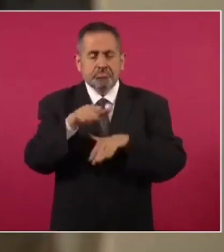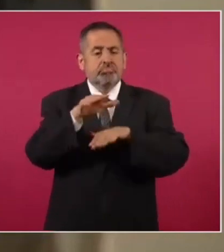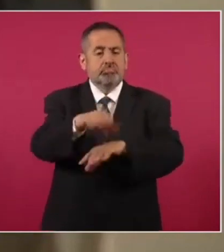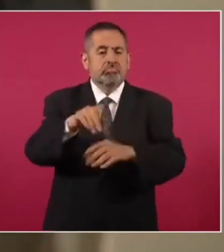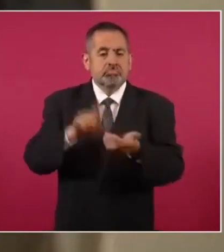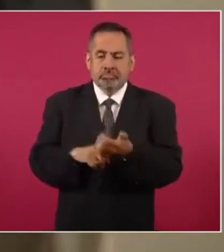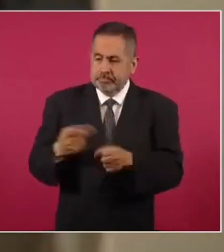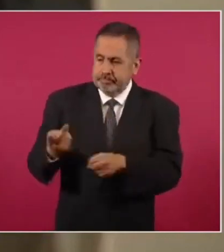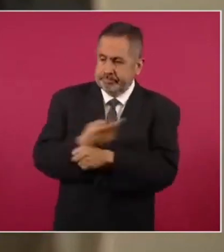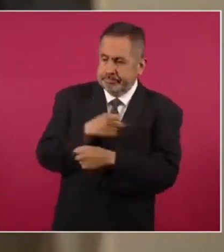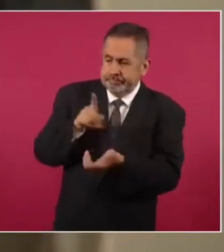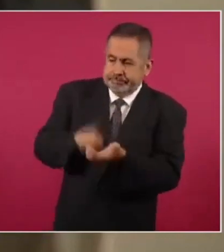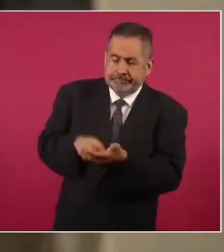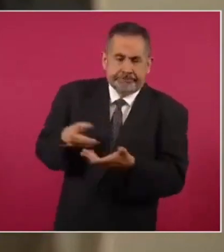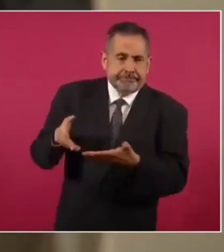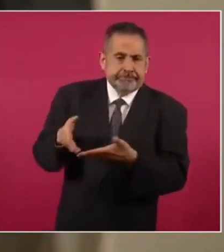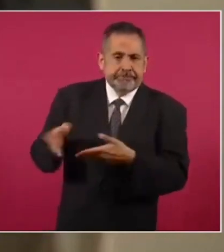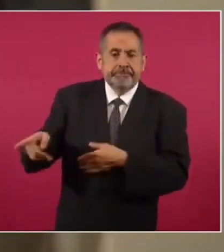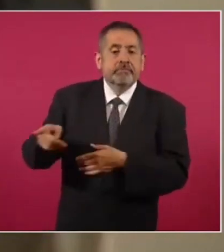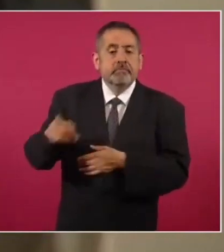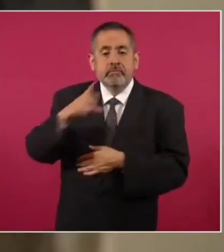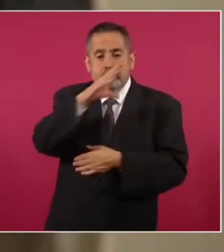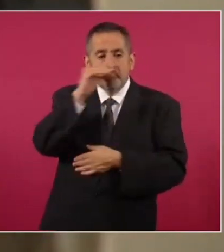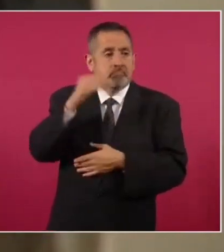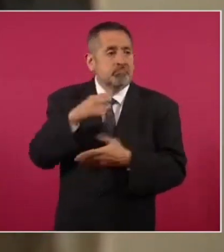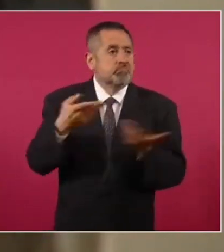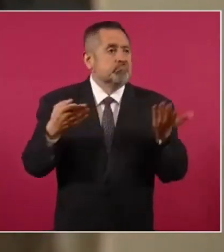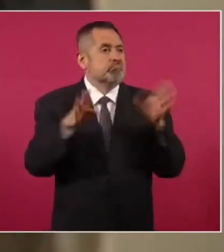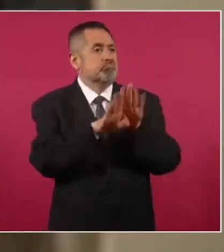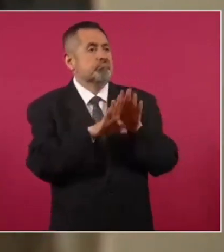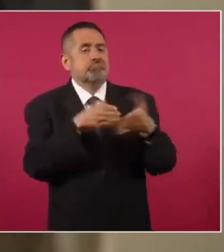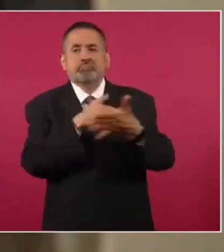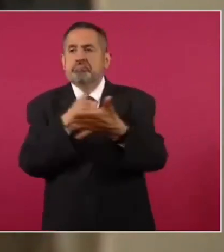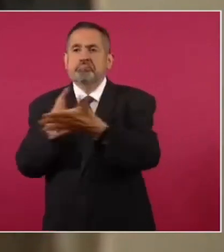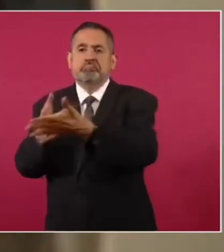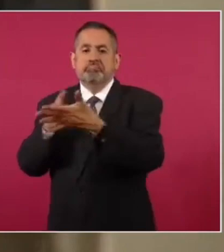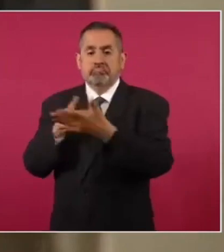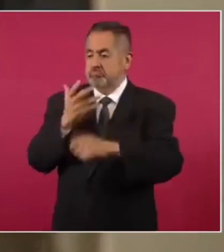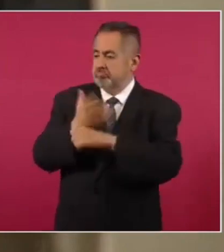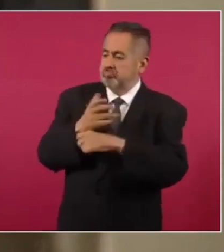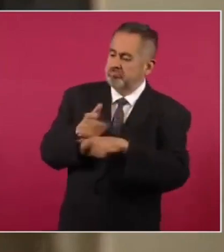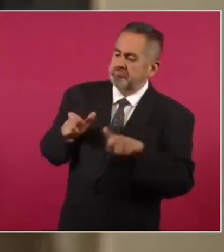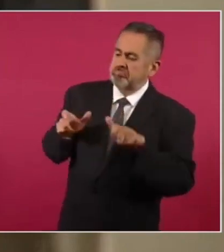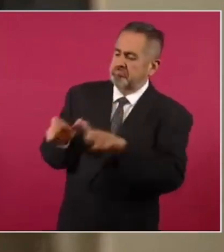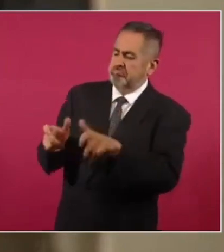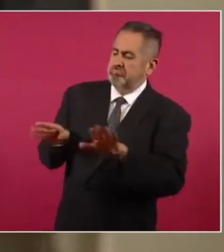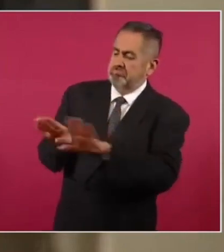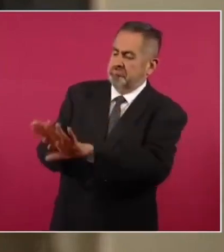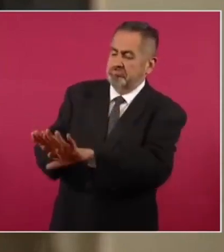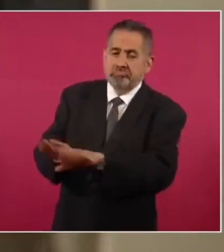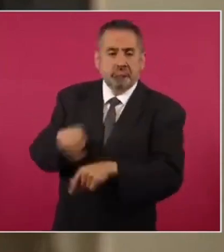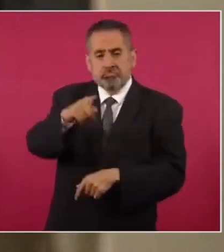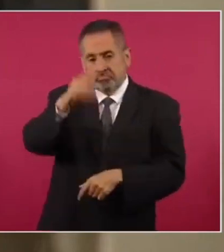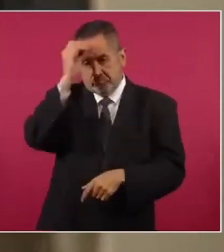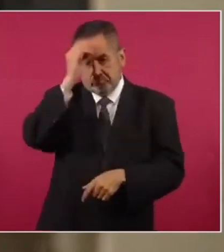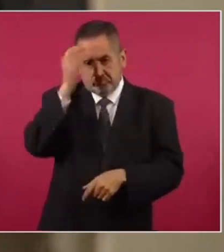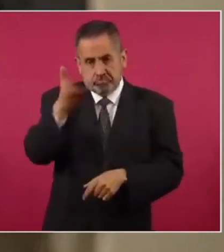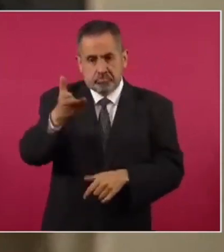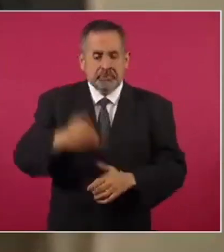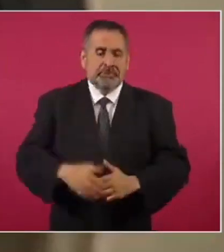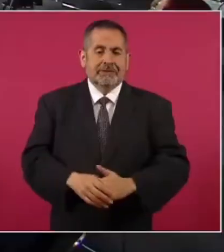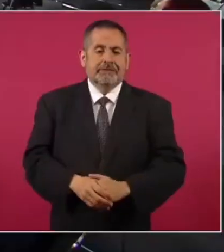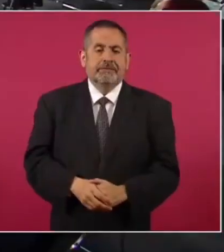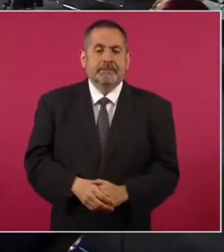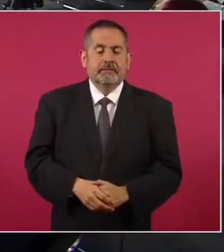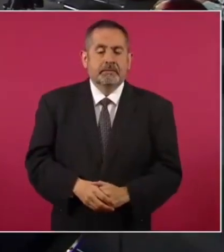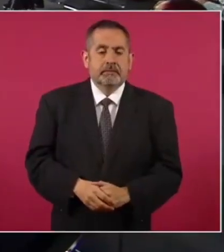las consecuencias de estos bloqueos que ha hecho Estados Unidos contra la isla? Me gustaría saber su opinión sobre esto.